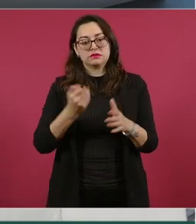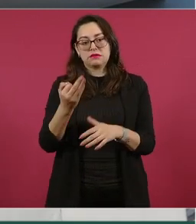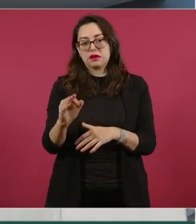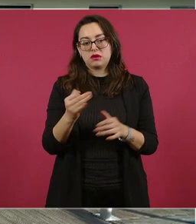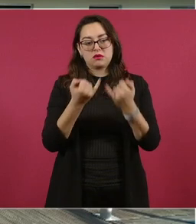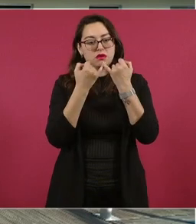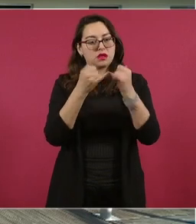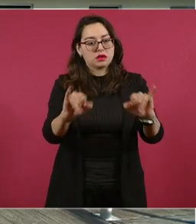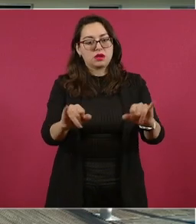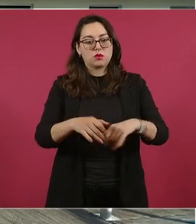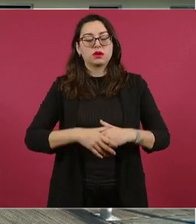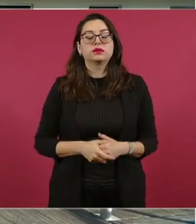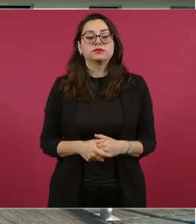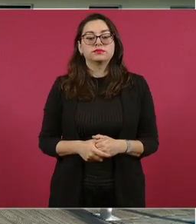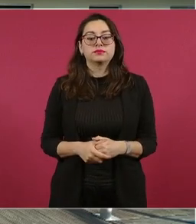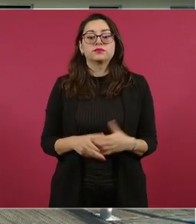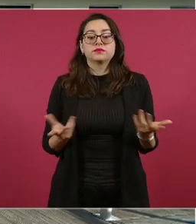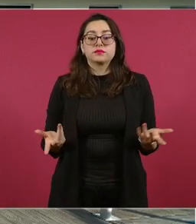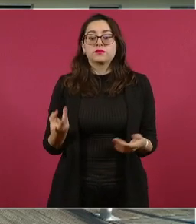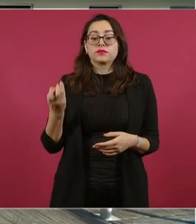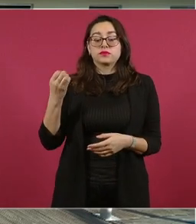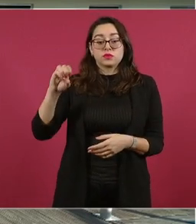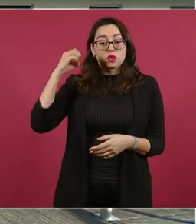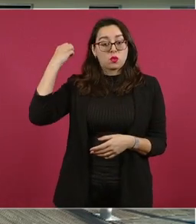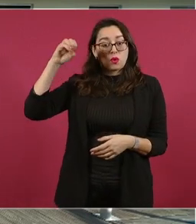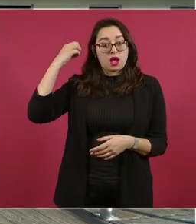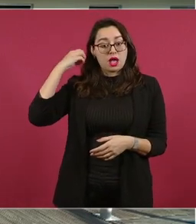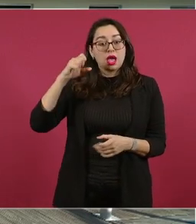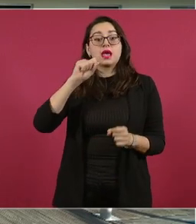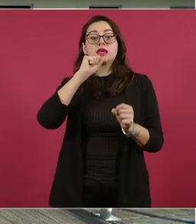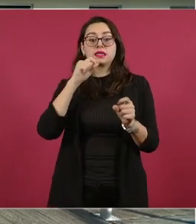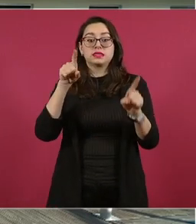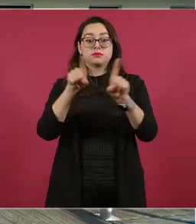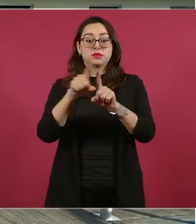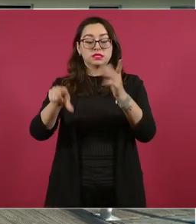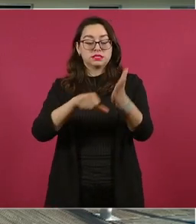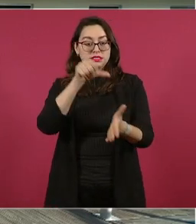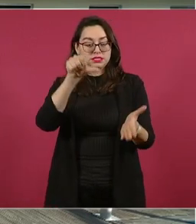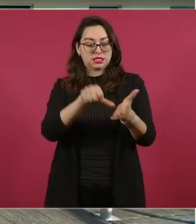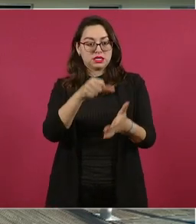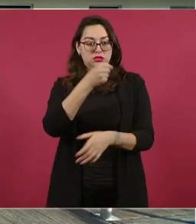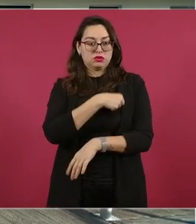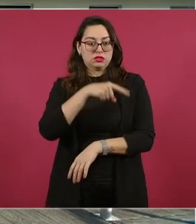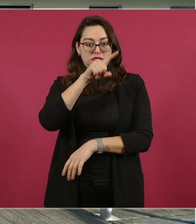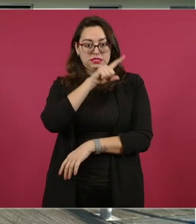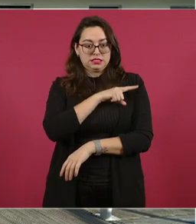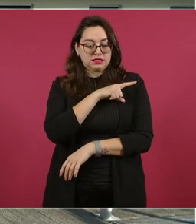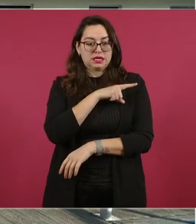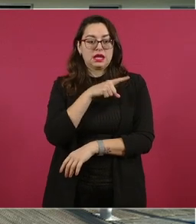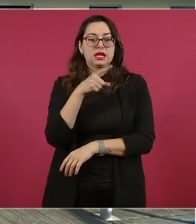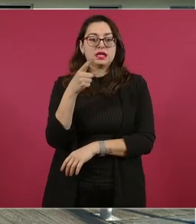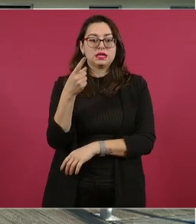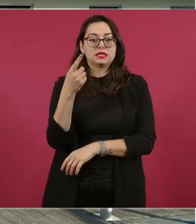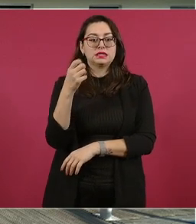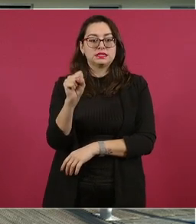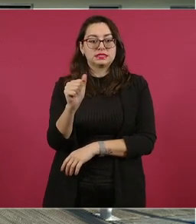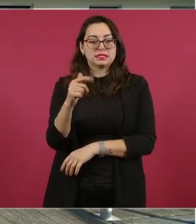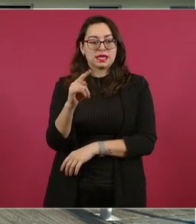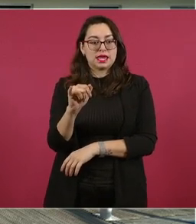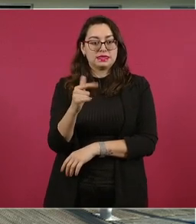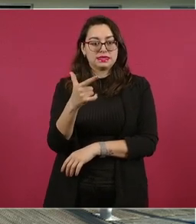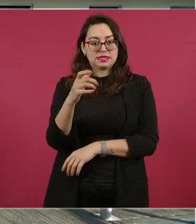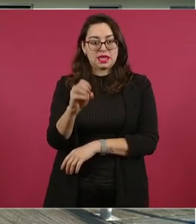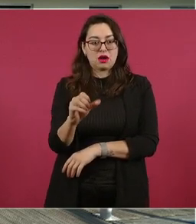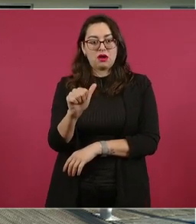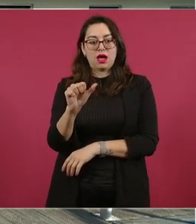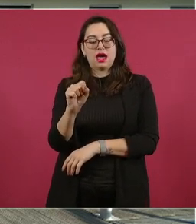siguiente, en el caso de Oaxaca, también el Centro de Salud con Servicios Ampliados de Santiago Astata, que